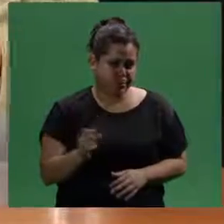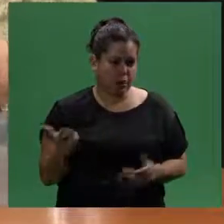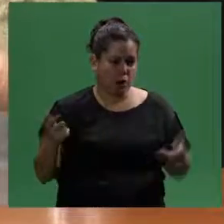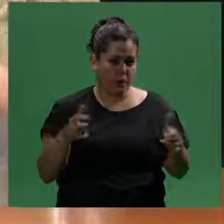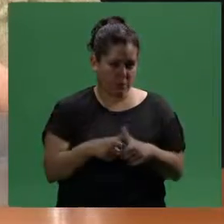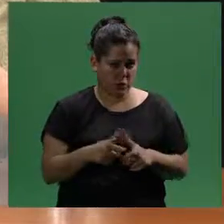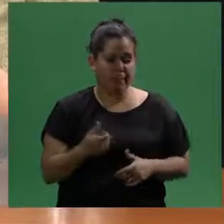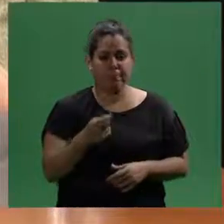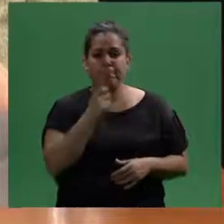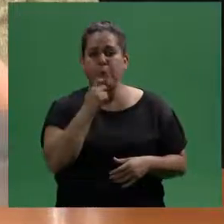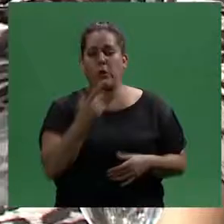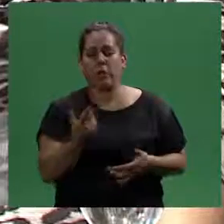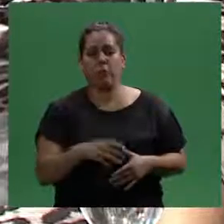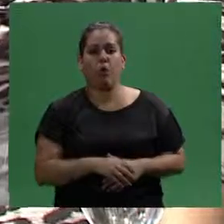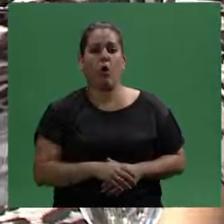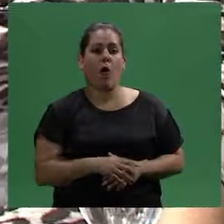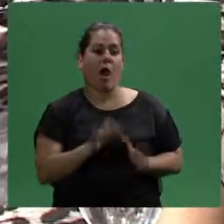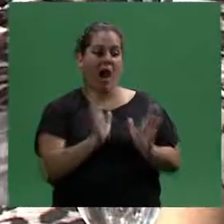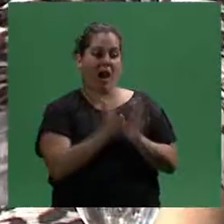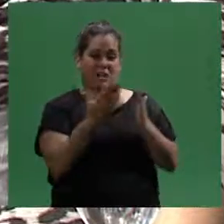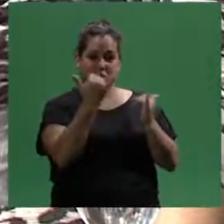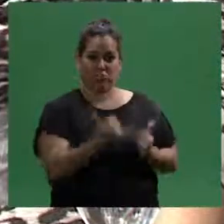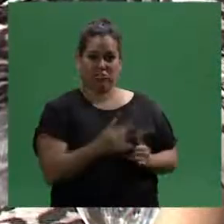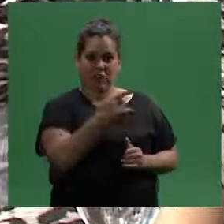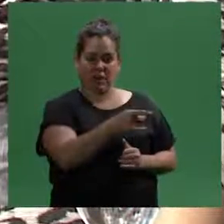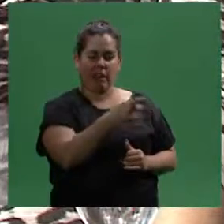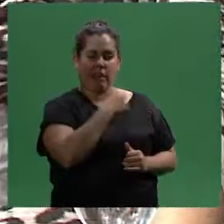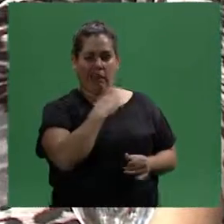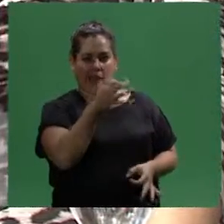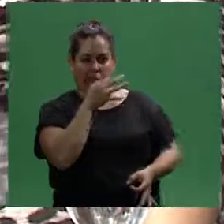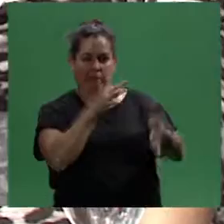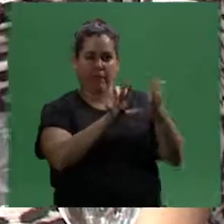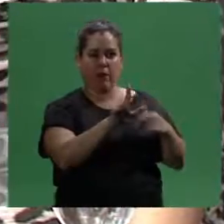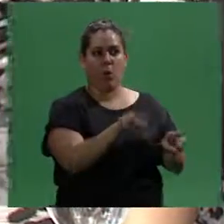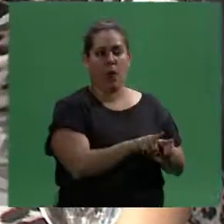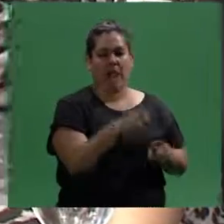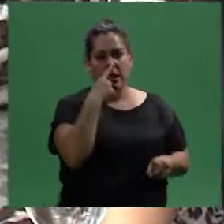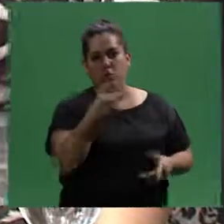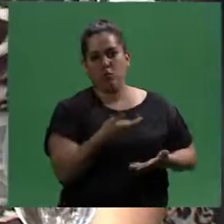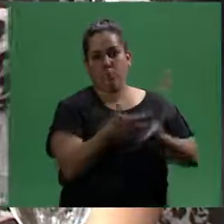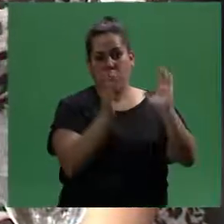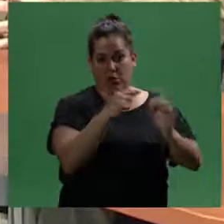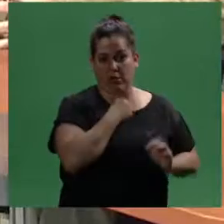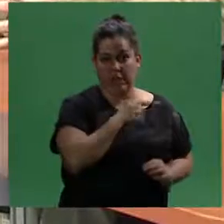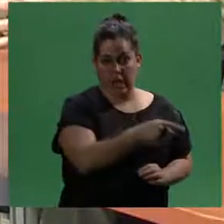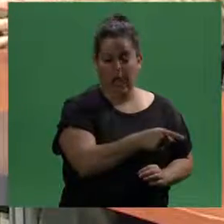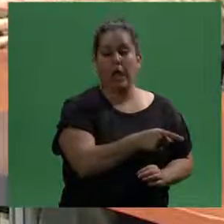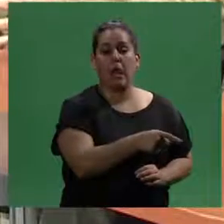comisión, un archivo y trata de venderlo y declararlo como de interés público,